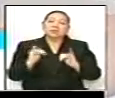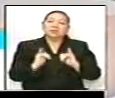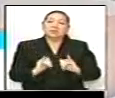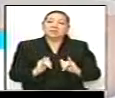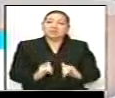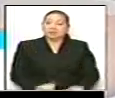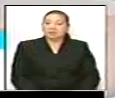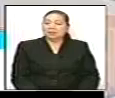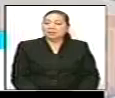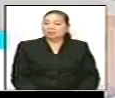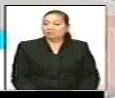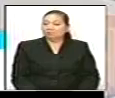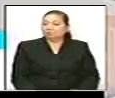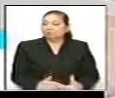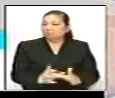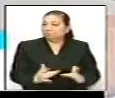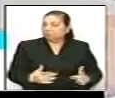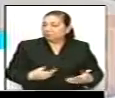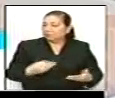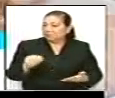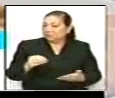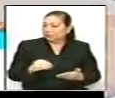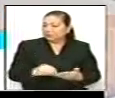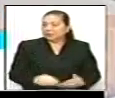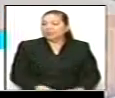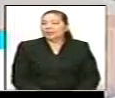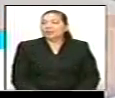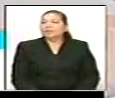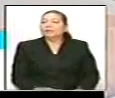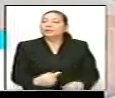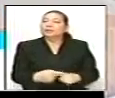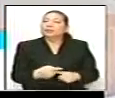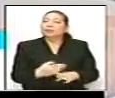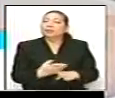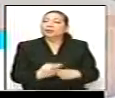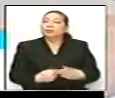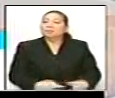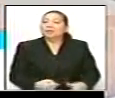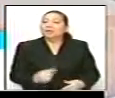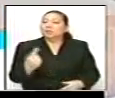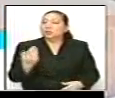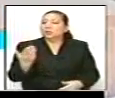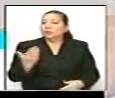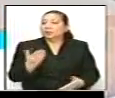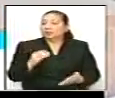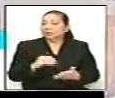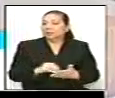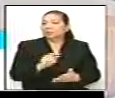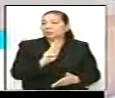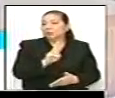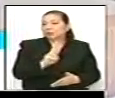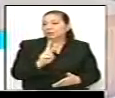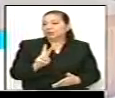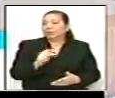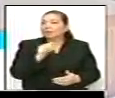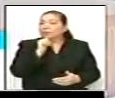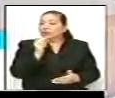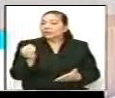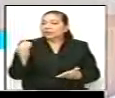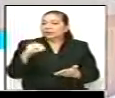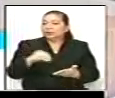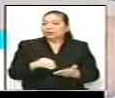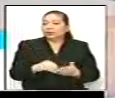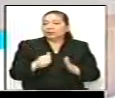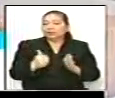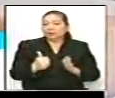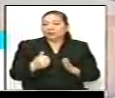en stand-by este procedimiento de colocación de hitos por múltiples razones. Solamente se llevaron a colocar 22. Faltan colocar